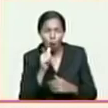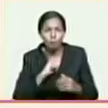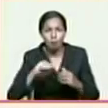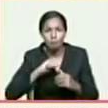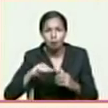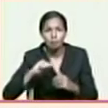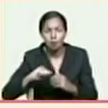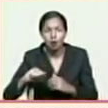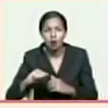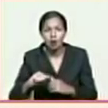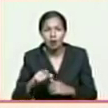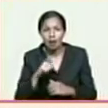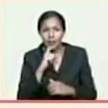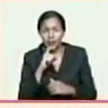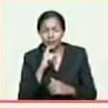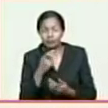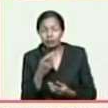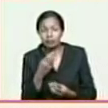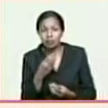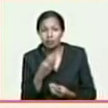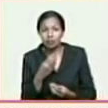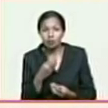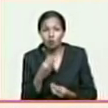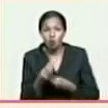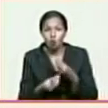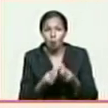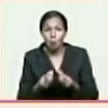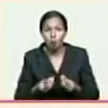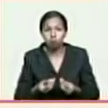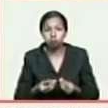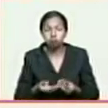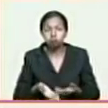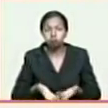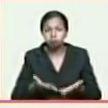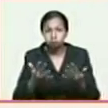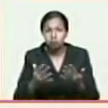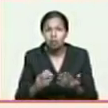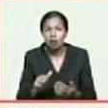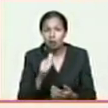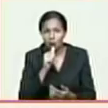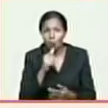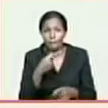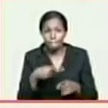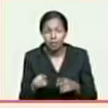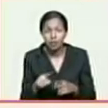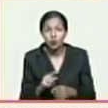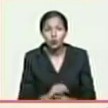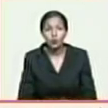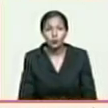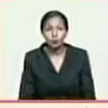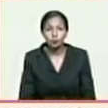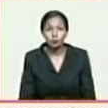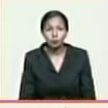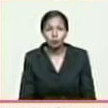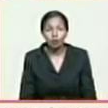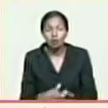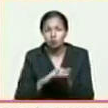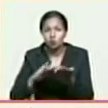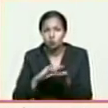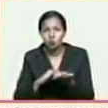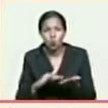estado la provisión del vital líquido. Así que en la reanudación de las actividades del día de